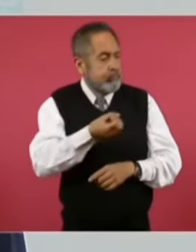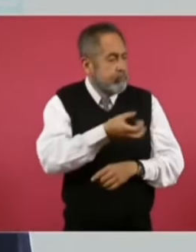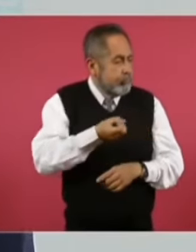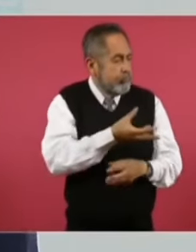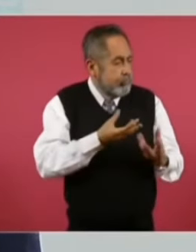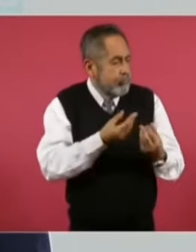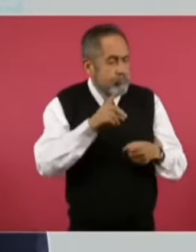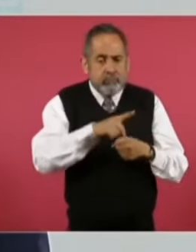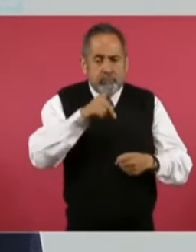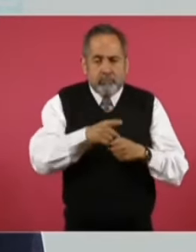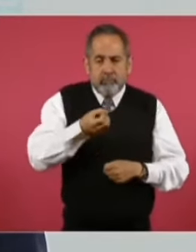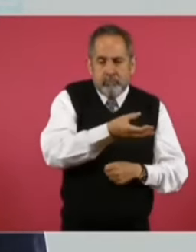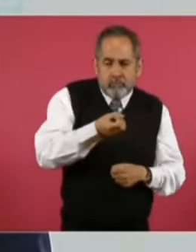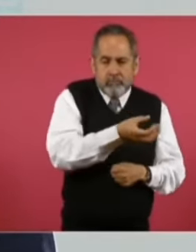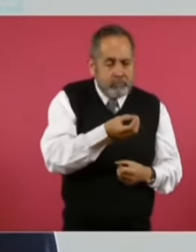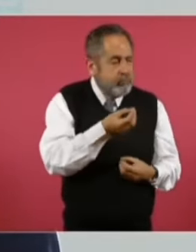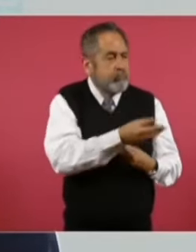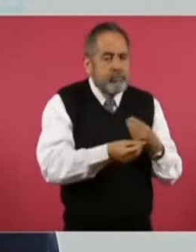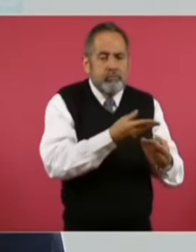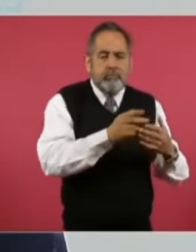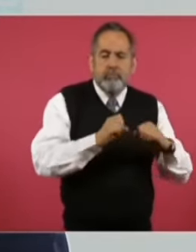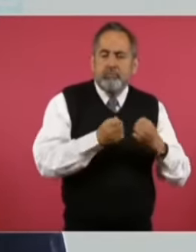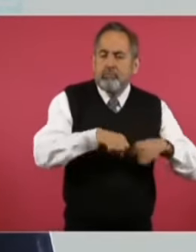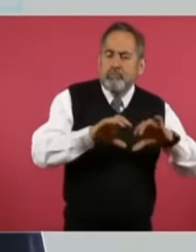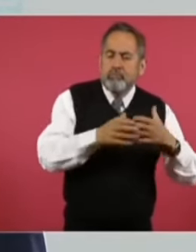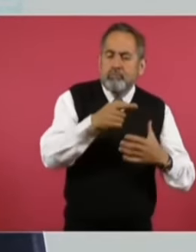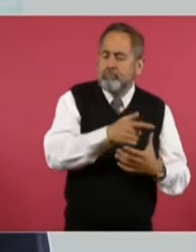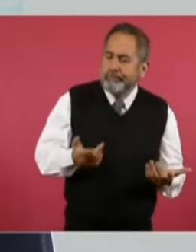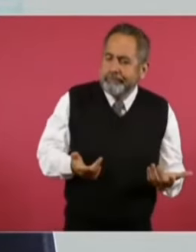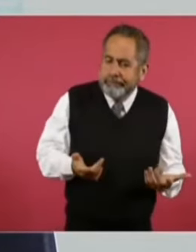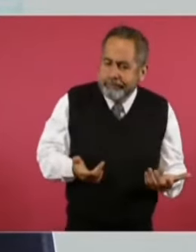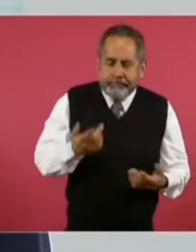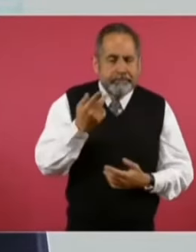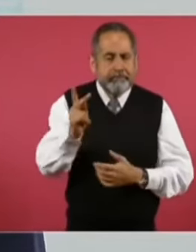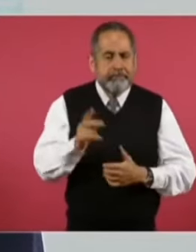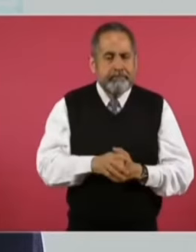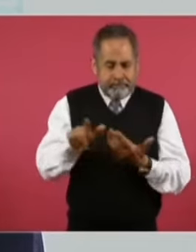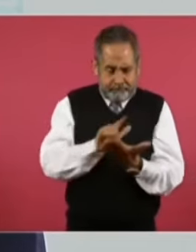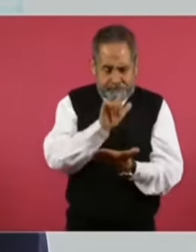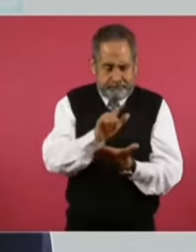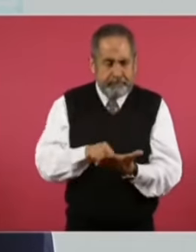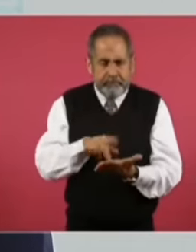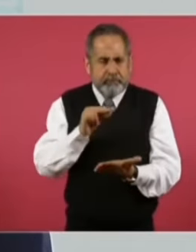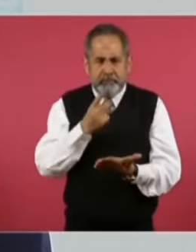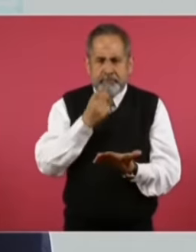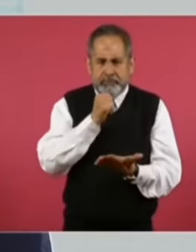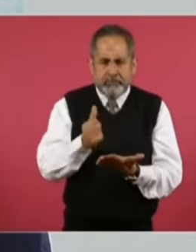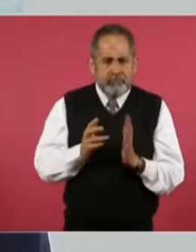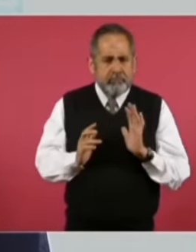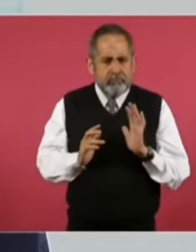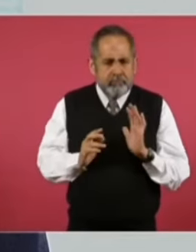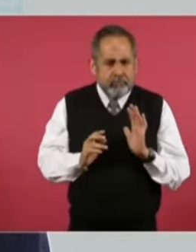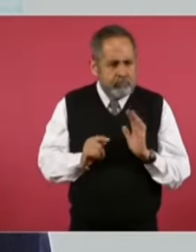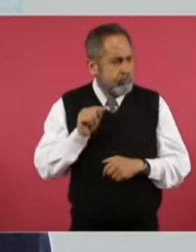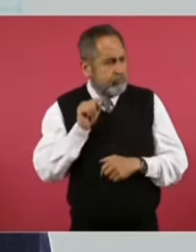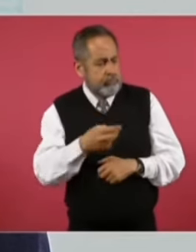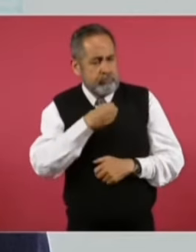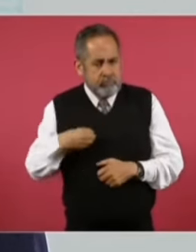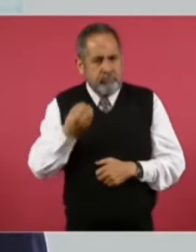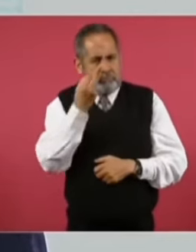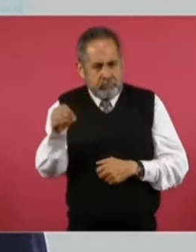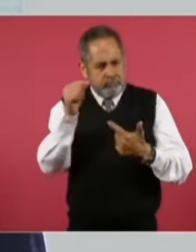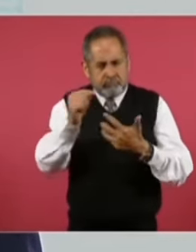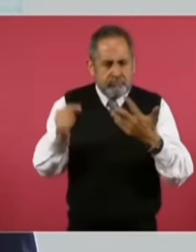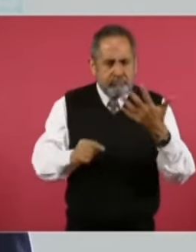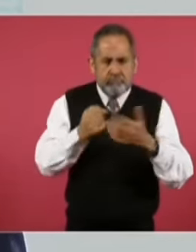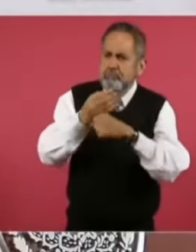dinero de personas, de partes de la sociedad. Sin embargo, las leyes no establecen ninguna obligación tales